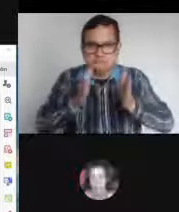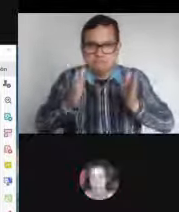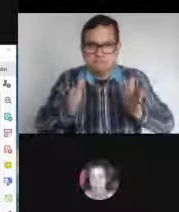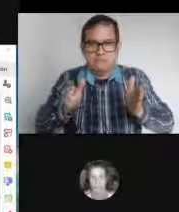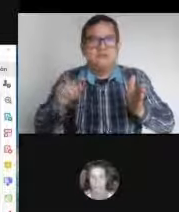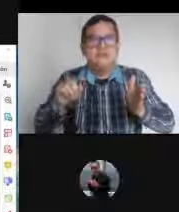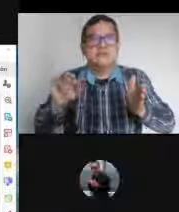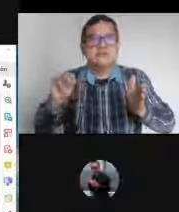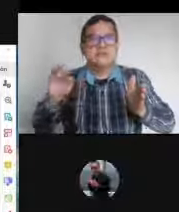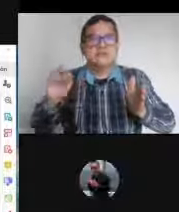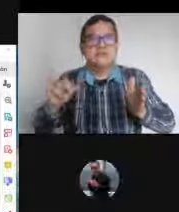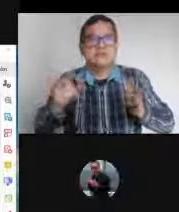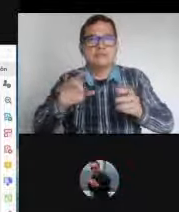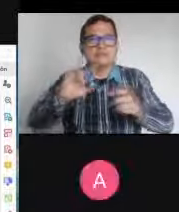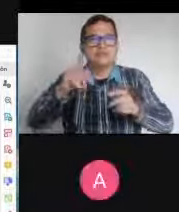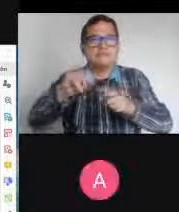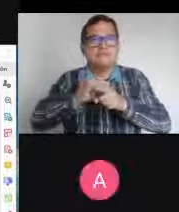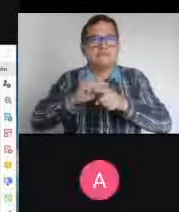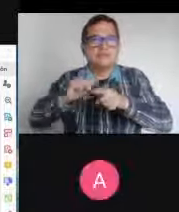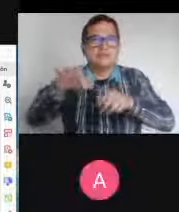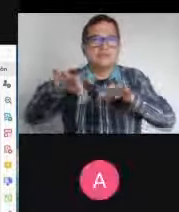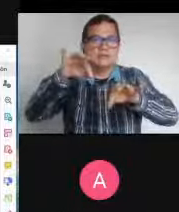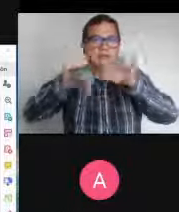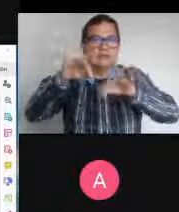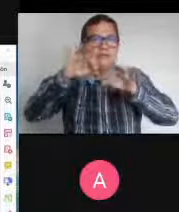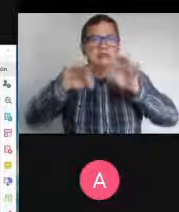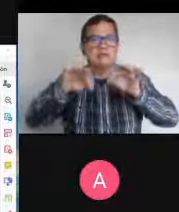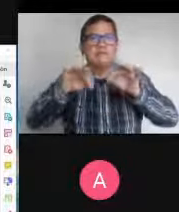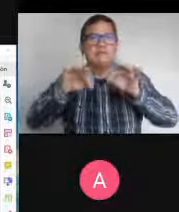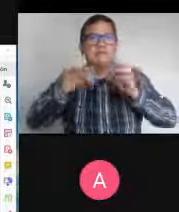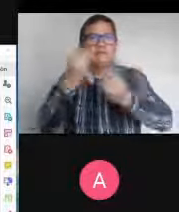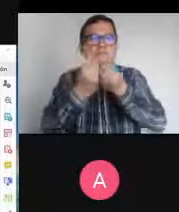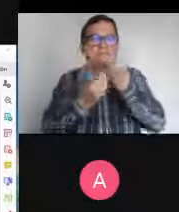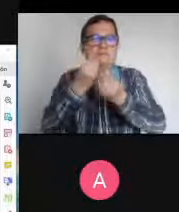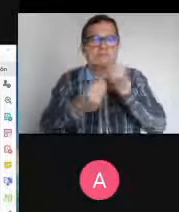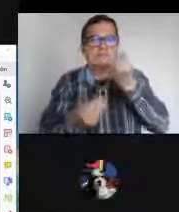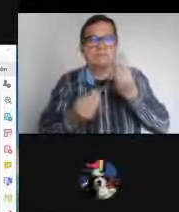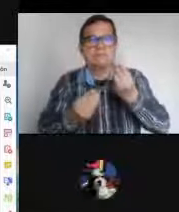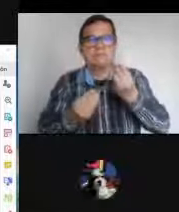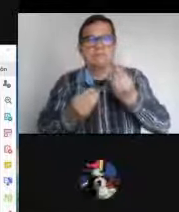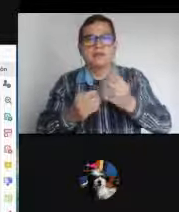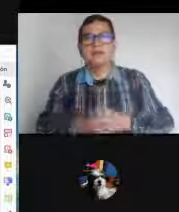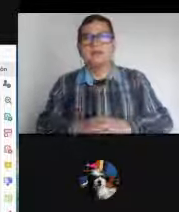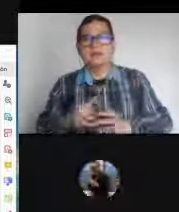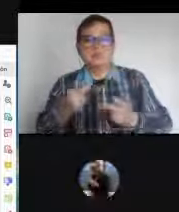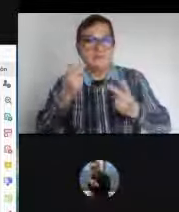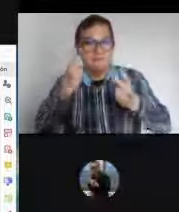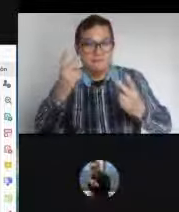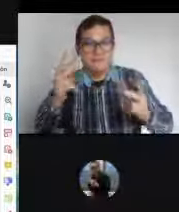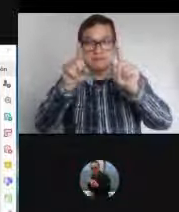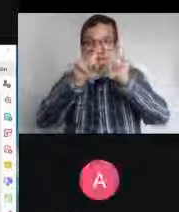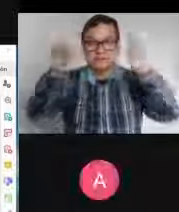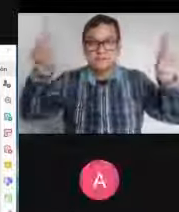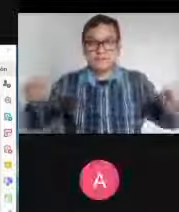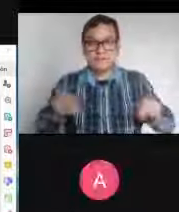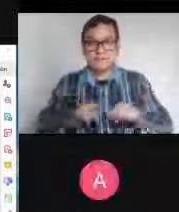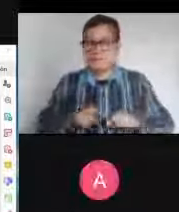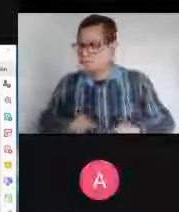Sí, señor, fuerte y Sí, claro. señor. ¿Listo? ¿Vemos también la pantalla bien? Correcto, sí, señor. Sí, señor. Bueno,